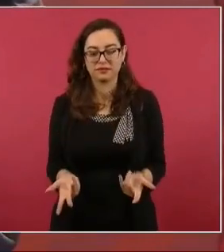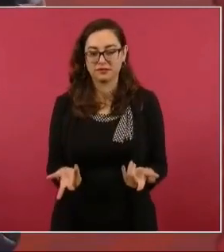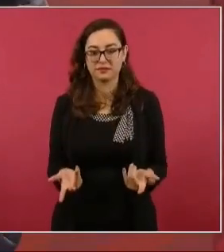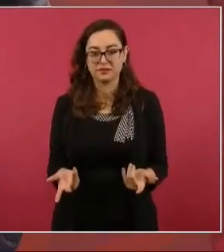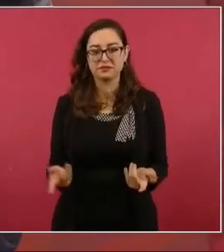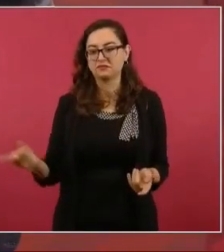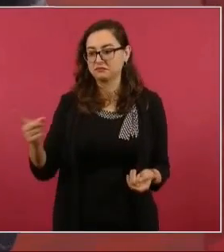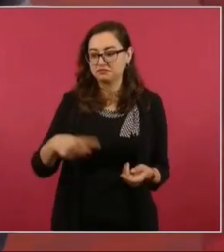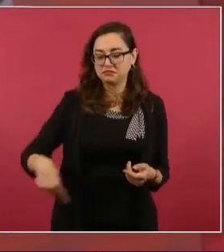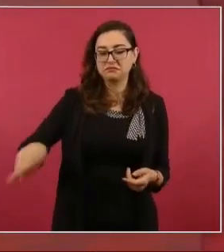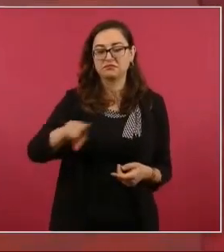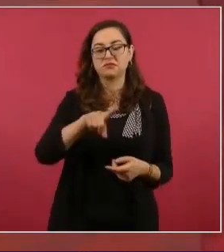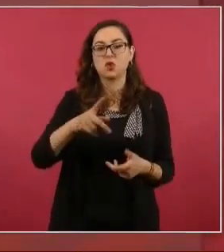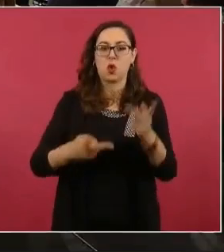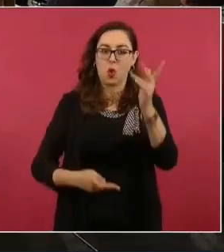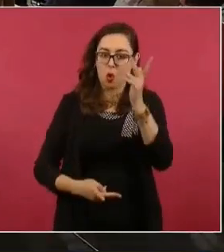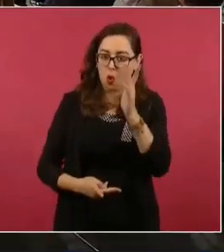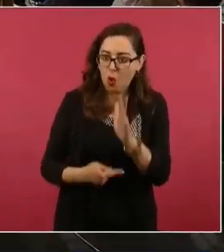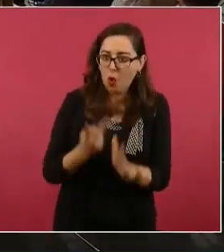ese esquema.